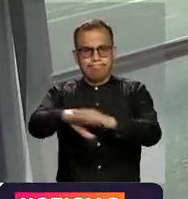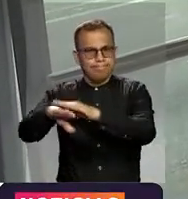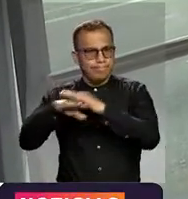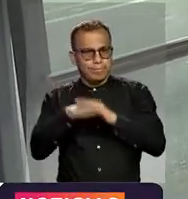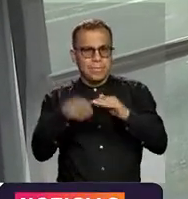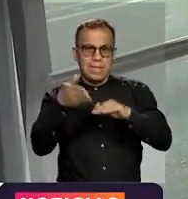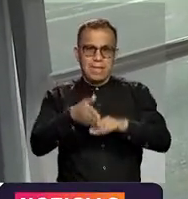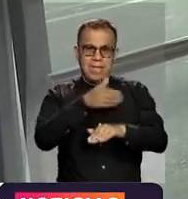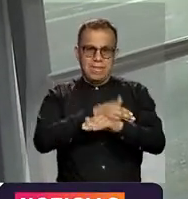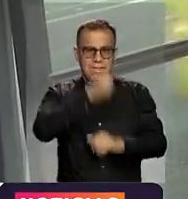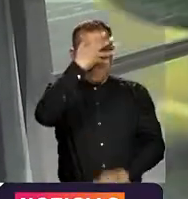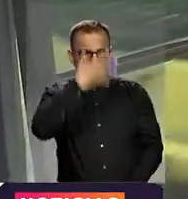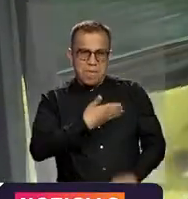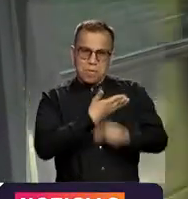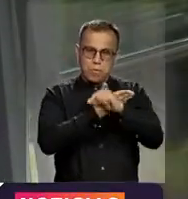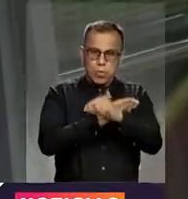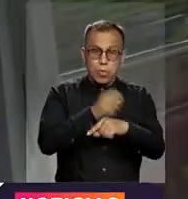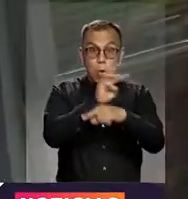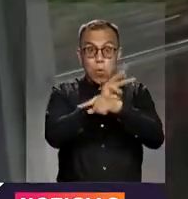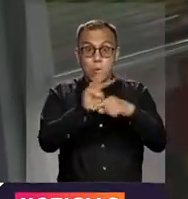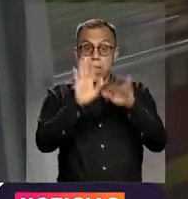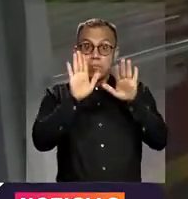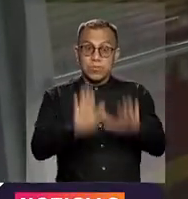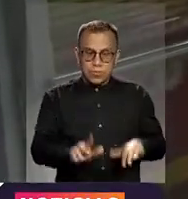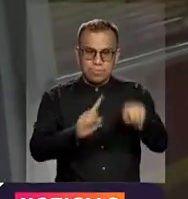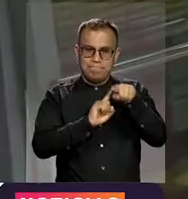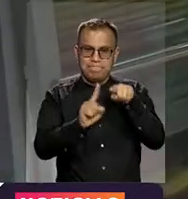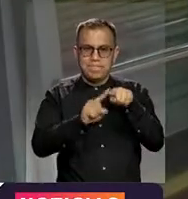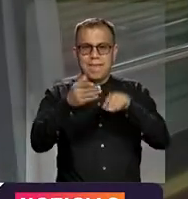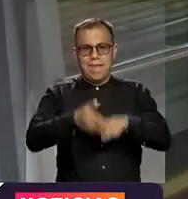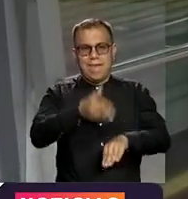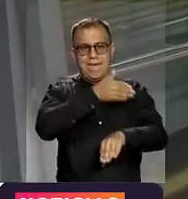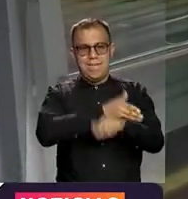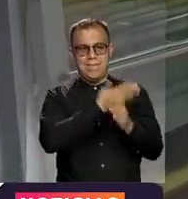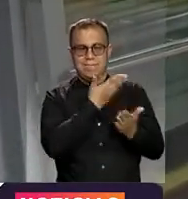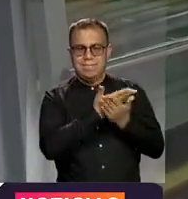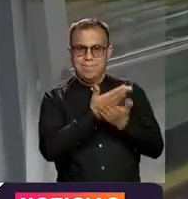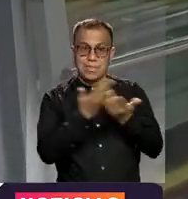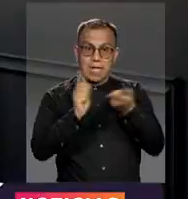revisar las redes sociales y página web de la entidad para verificar posibles cambios en las rutas.